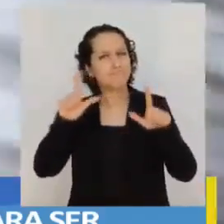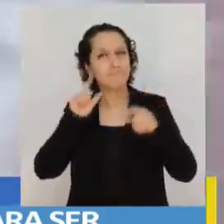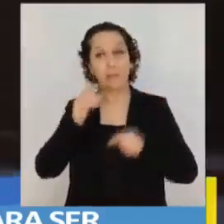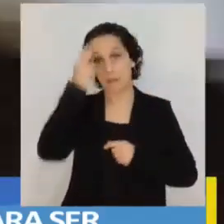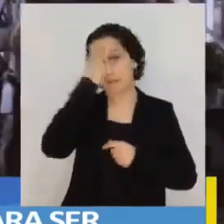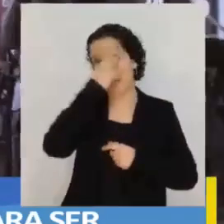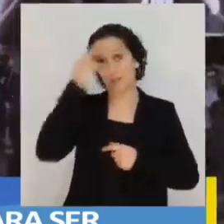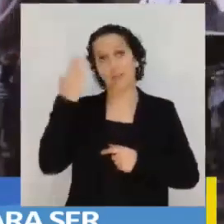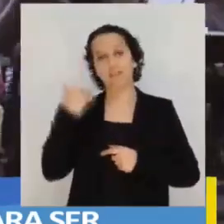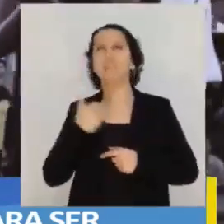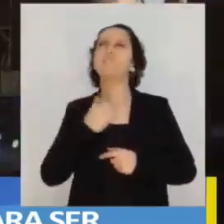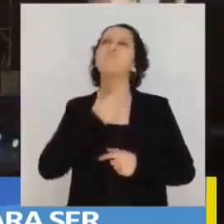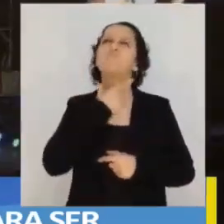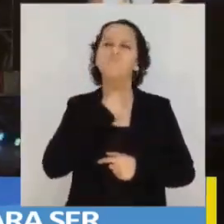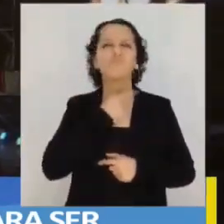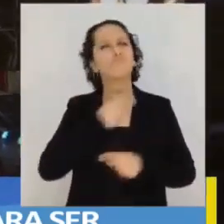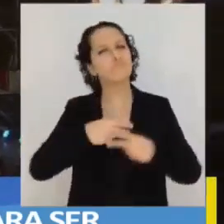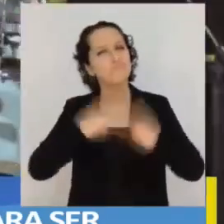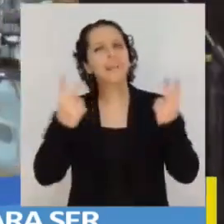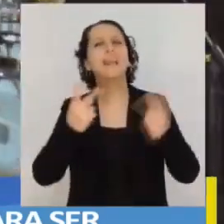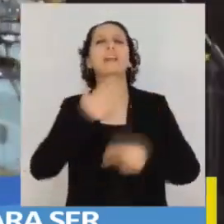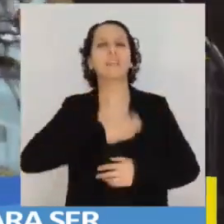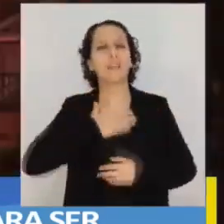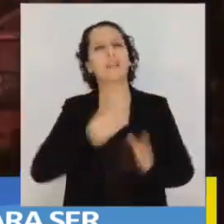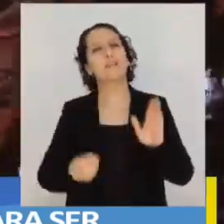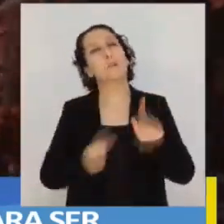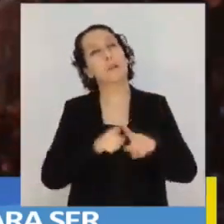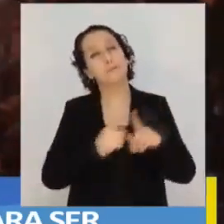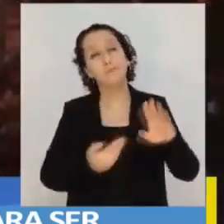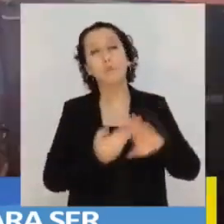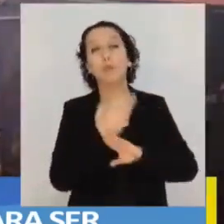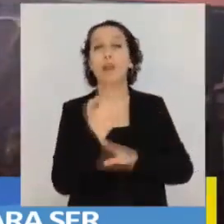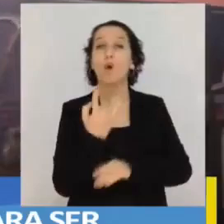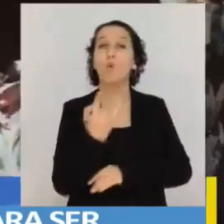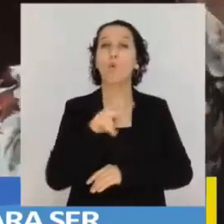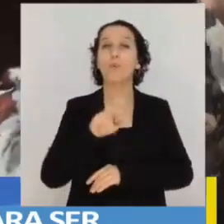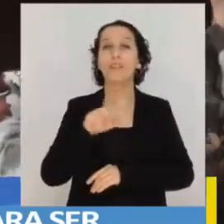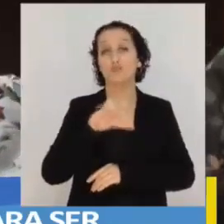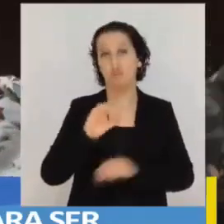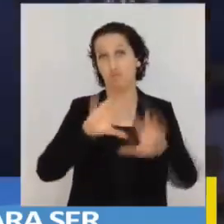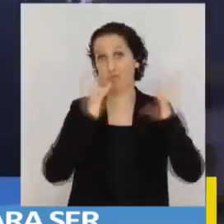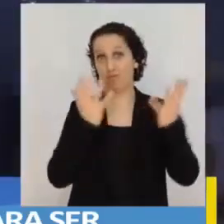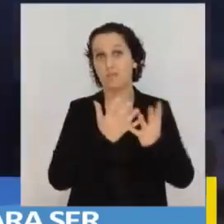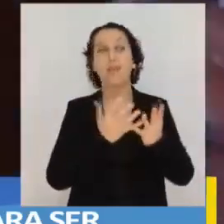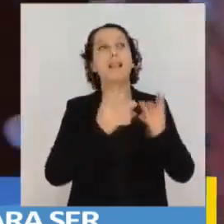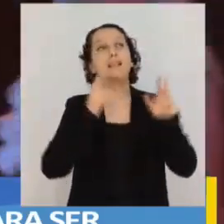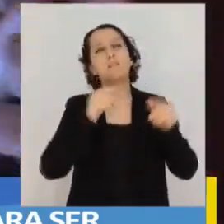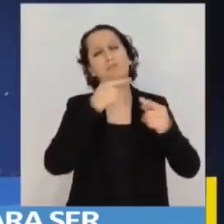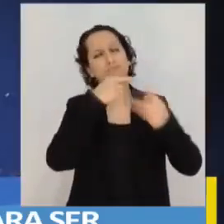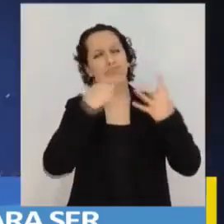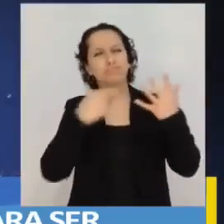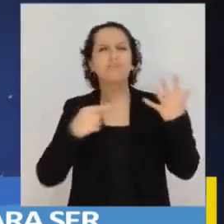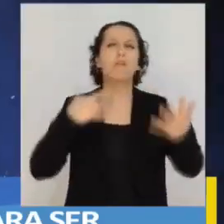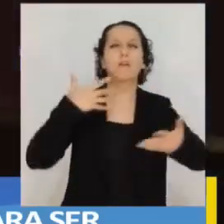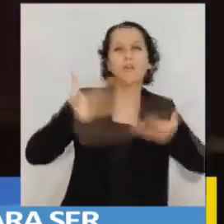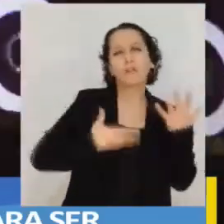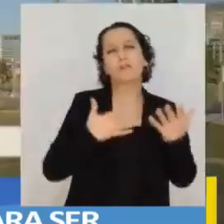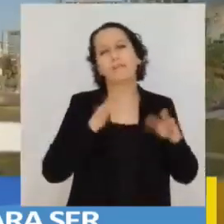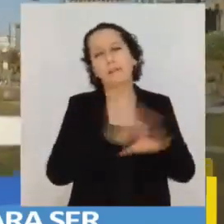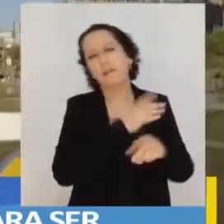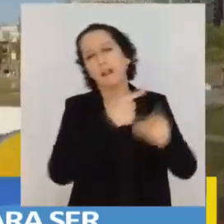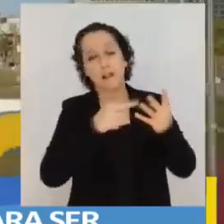su interés de convertirse en una ciudad creativa de la UNESCO en la categoría de música. Para